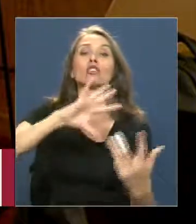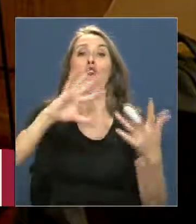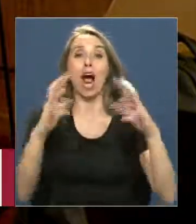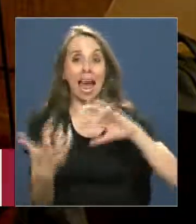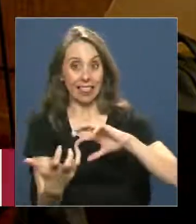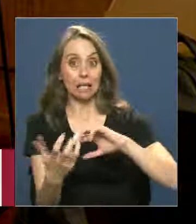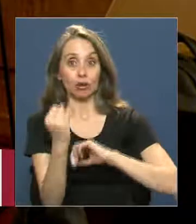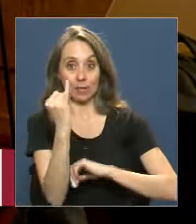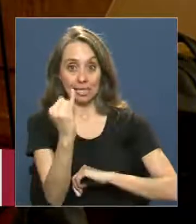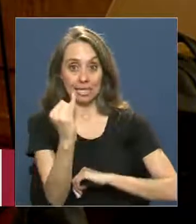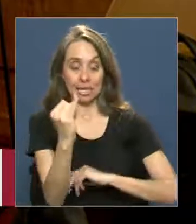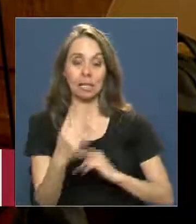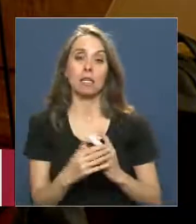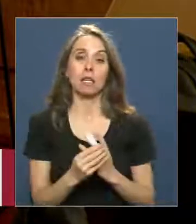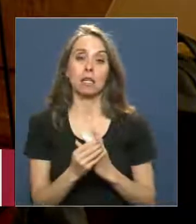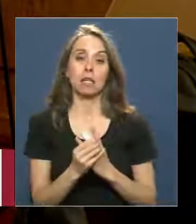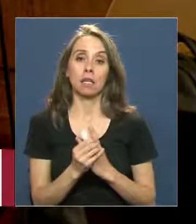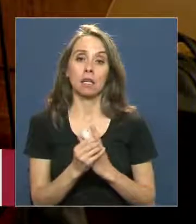catástrofe.